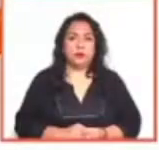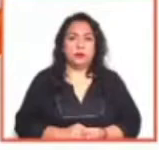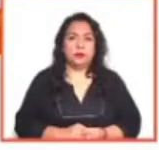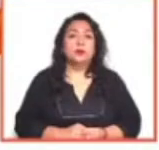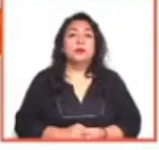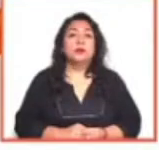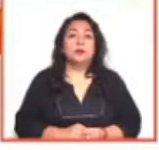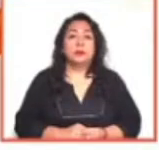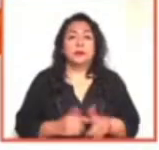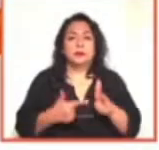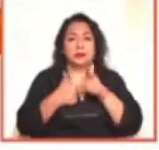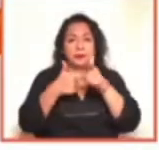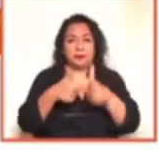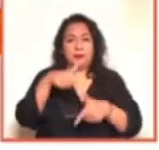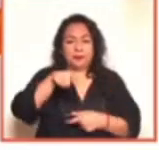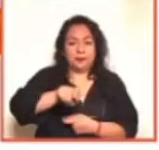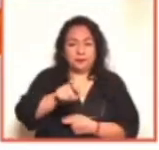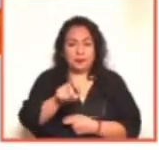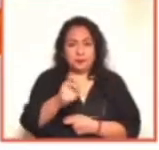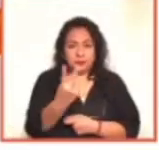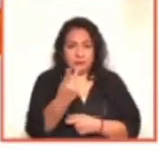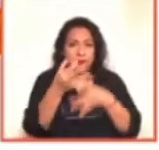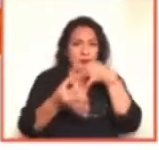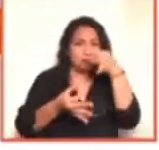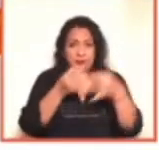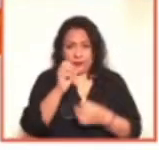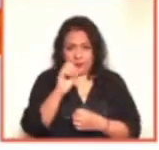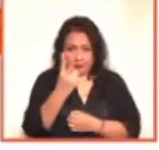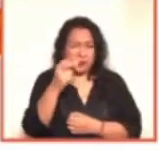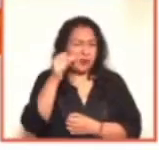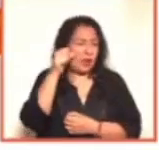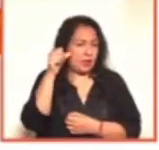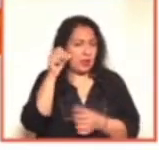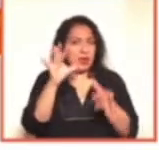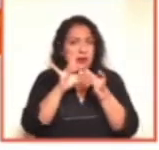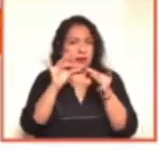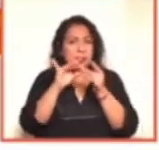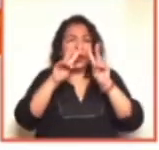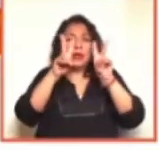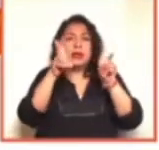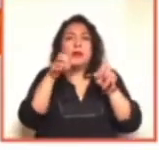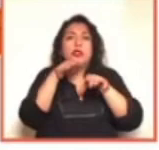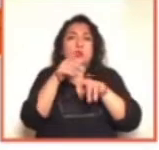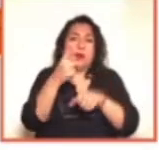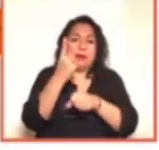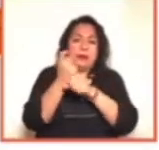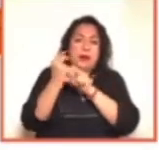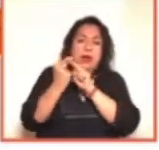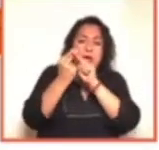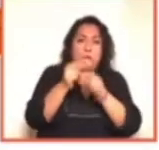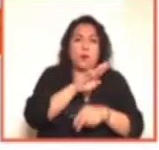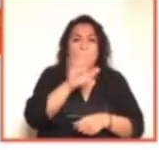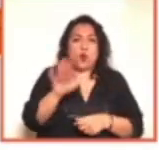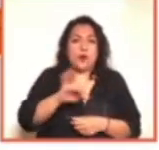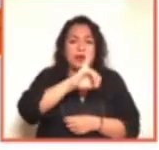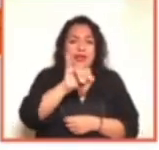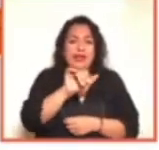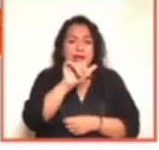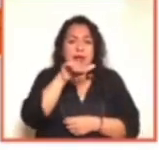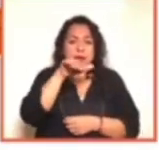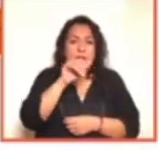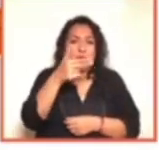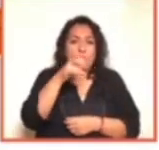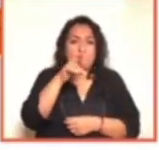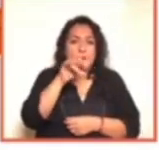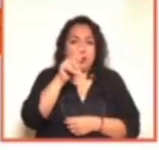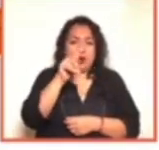Estamos aquí en Canal 22, en Noticias 22. Ayer les comentábamos que a propósito del primer aniversario de la muerte de Jaime Humberto Hermosillo, Canal 22